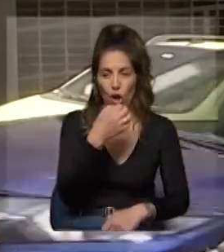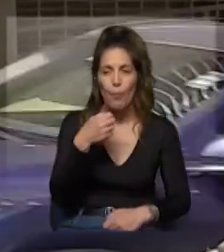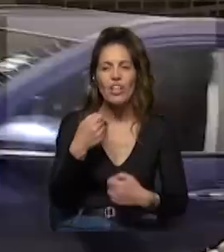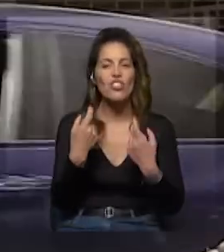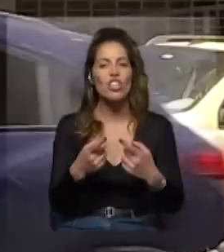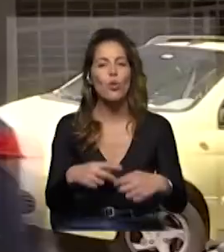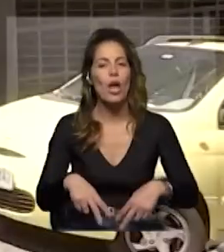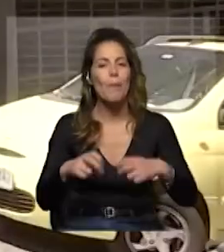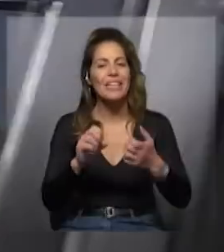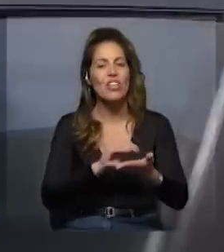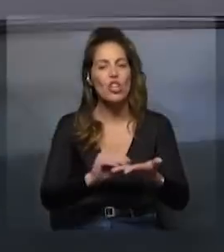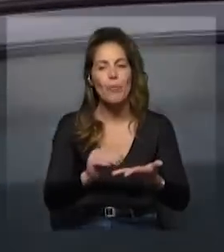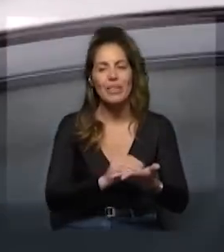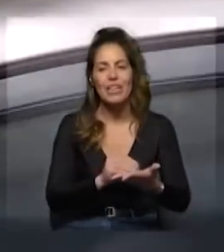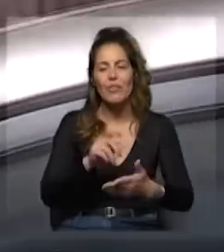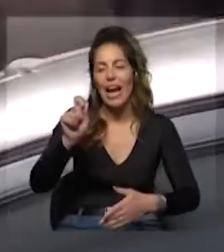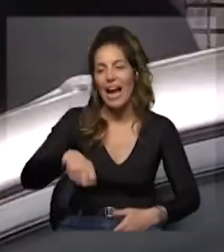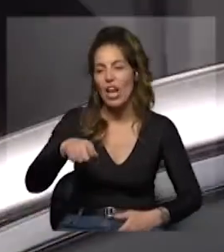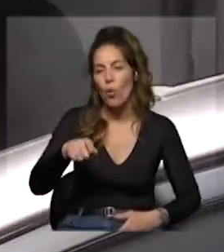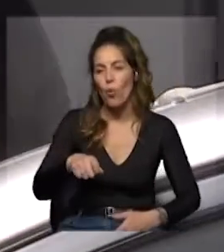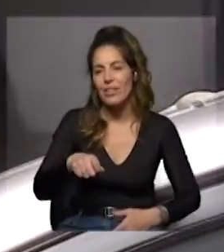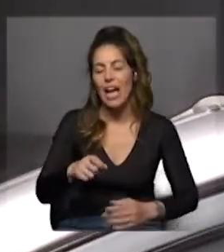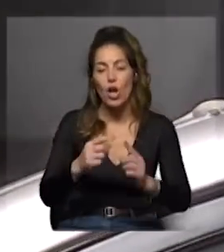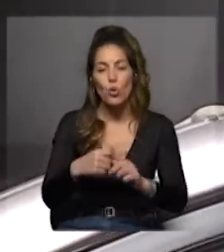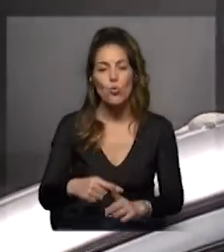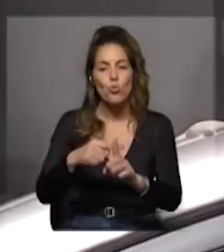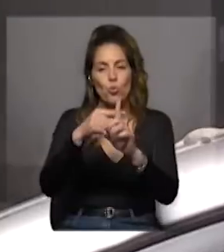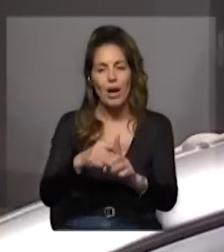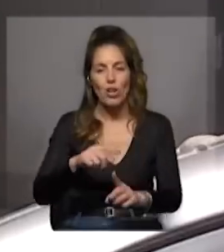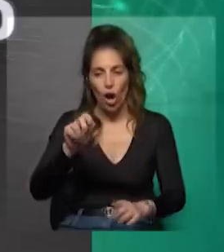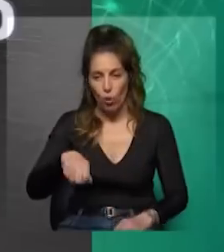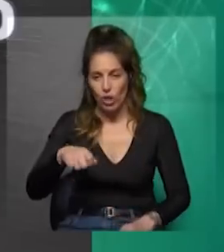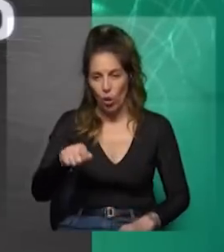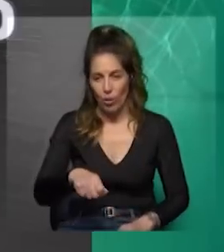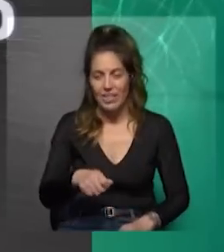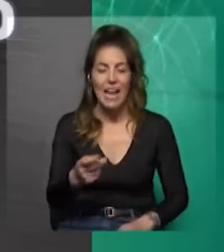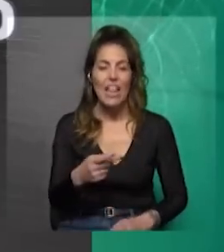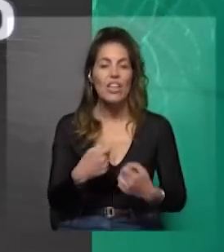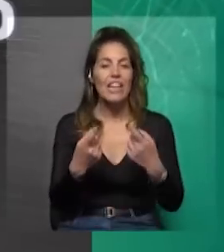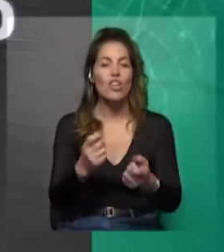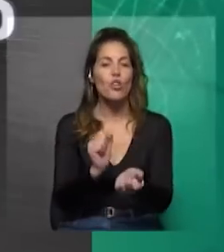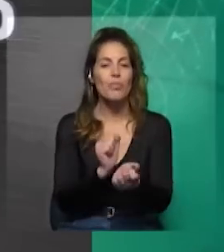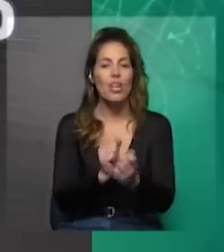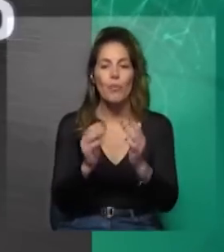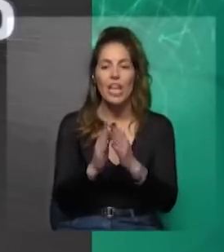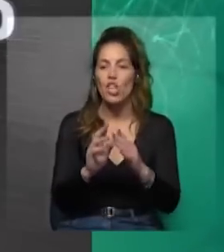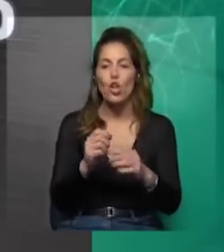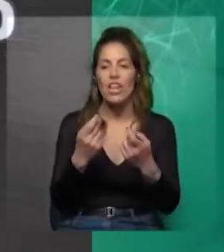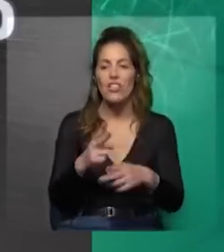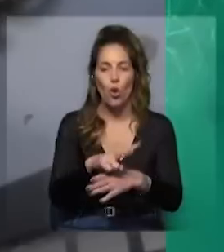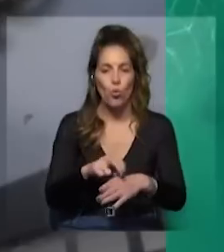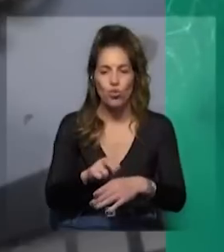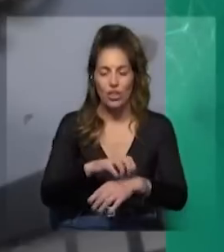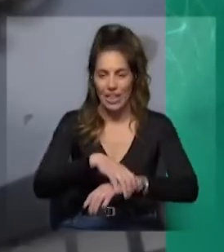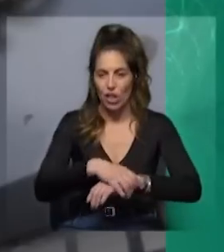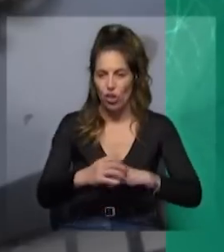investigación administrativa a la jueza María Elena mainard y un sumario a la jueza Adriana cham sarán quien dio domiciliaria sin disponer uso de tobillera por